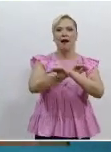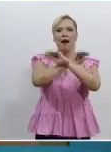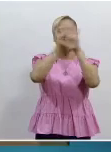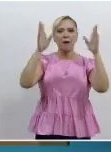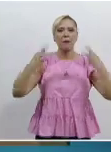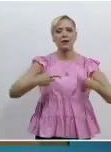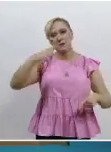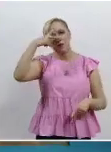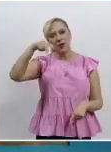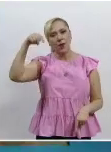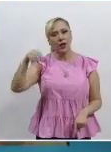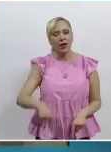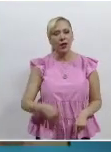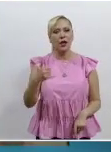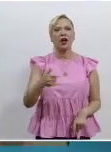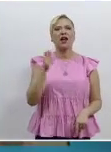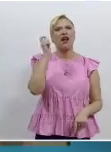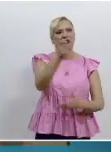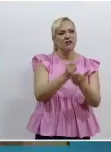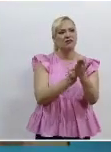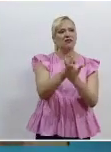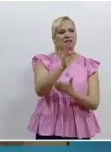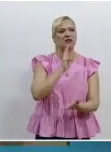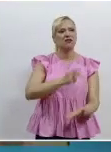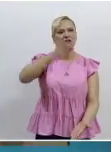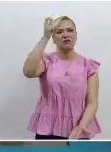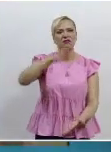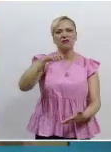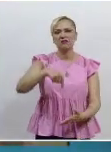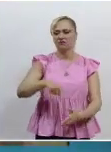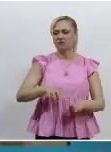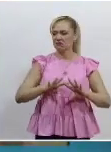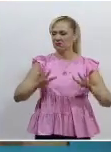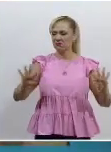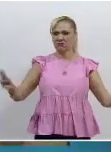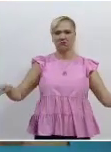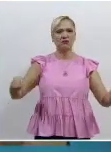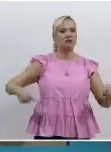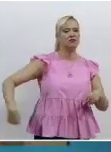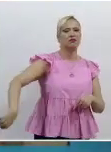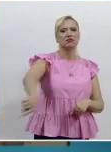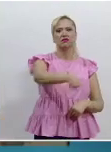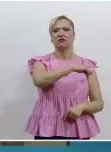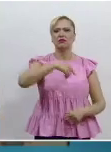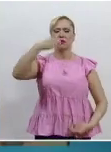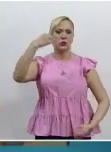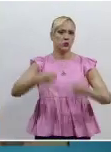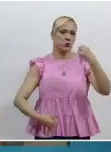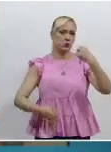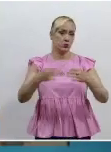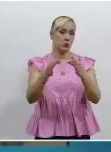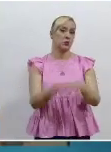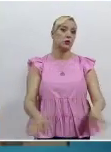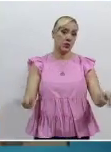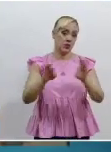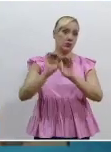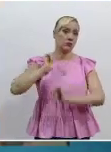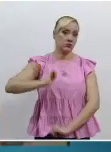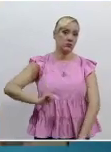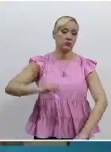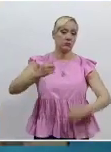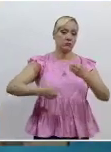sociedad mexicana y las decisiones que se toman en el seno de los órganos de este importante Poder